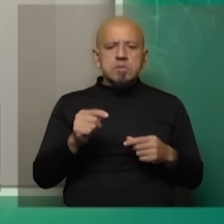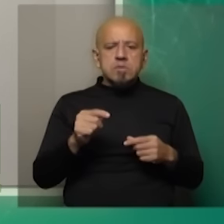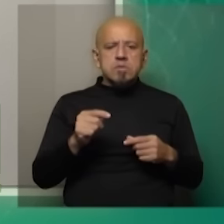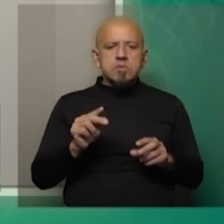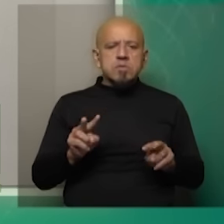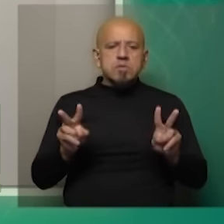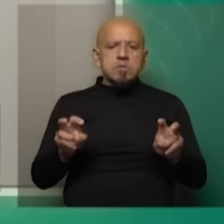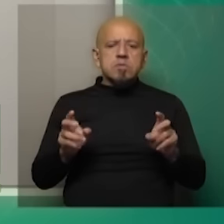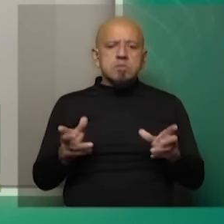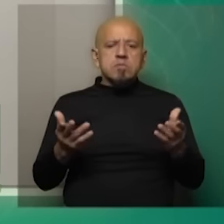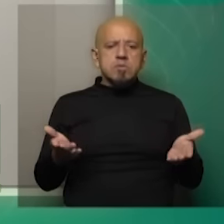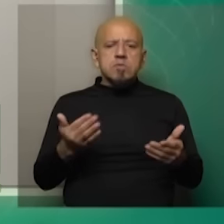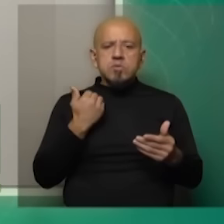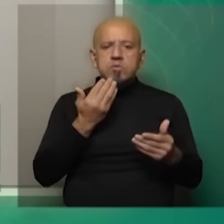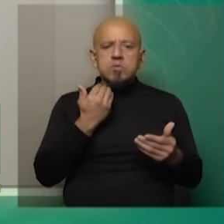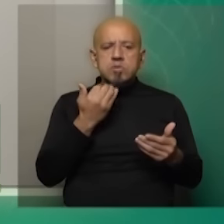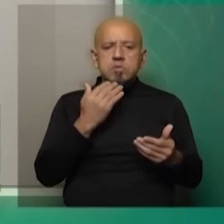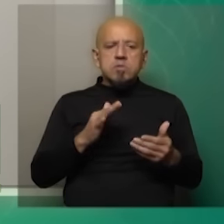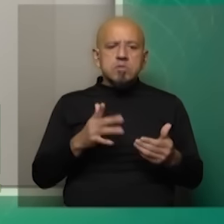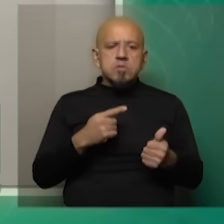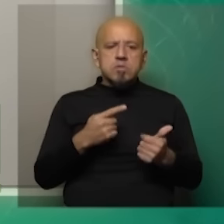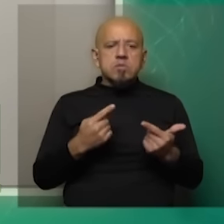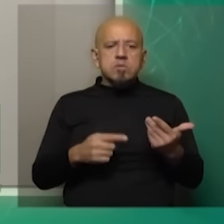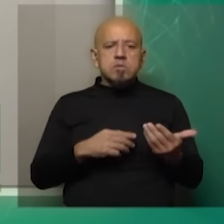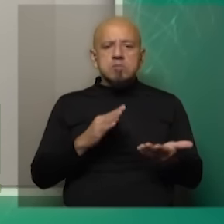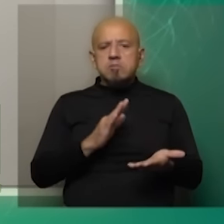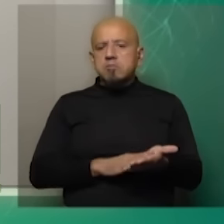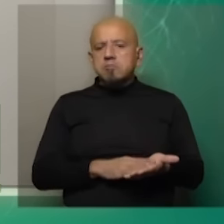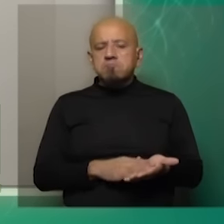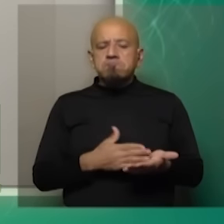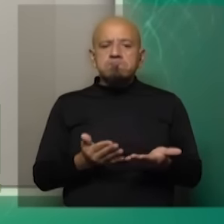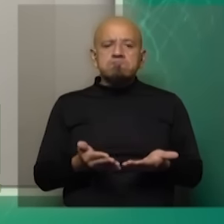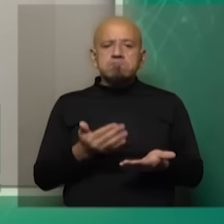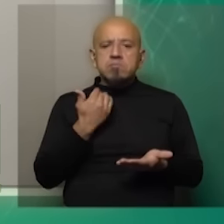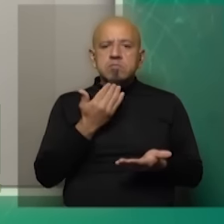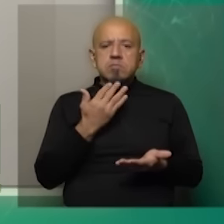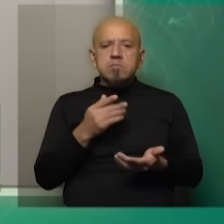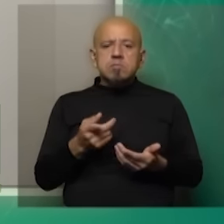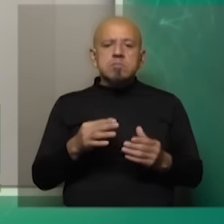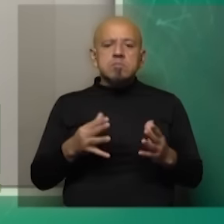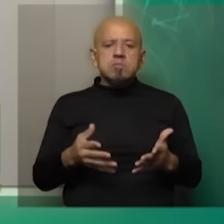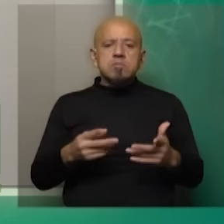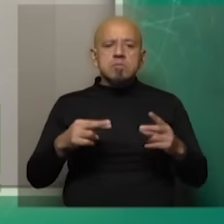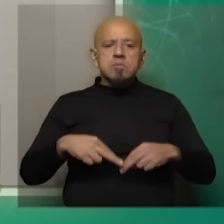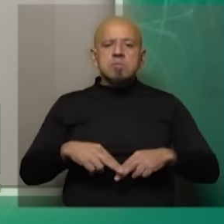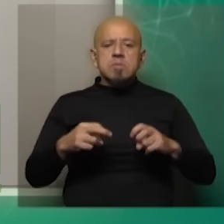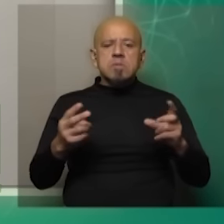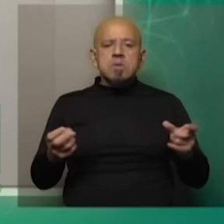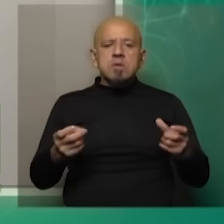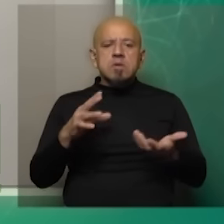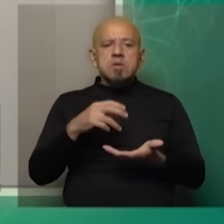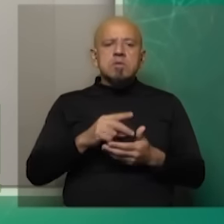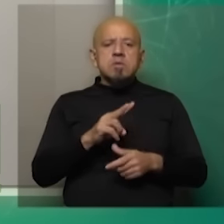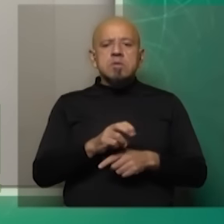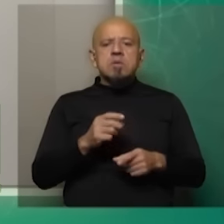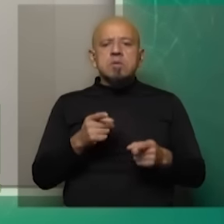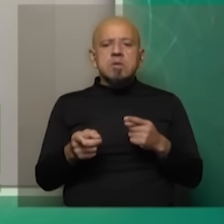tema. No tenemos ningún elemento, pero eso habría que ver a ver qué resulta la investigación en fiscalía